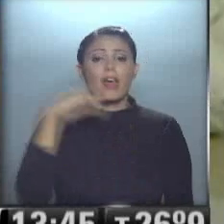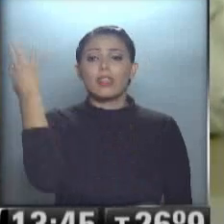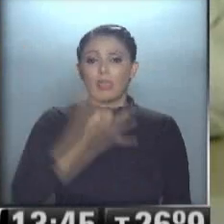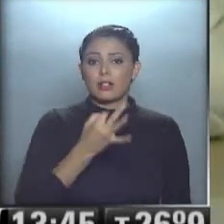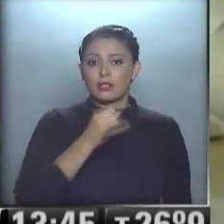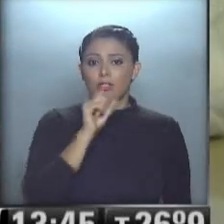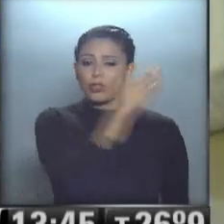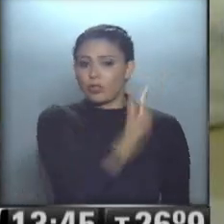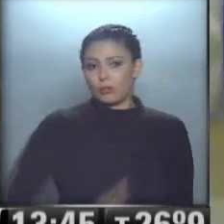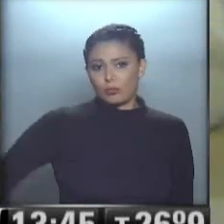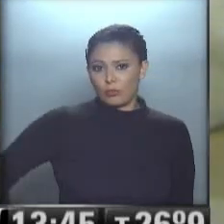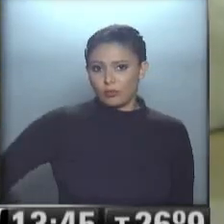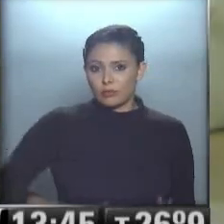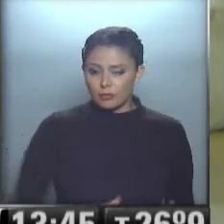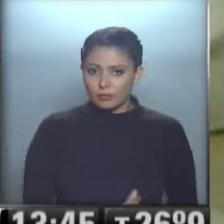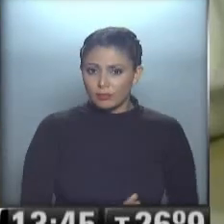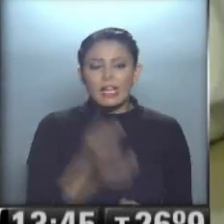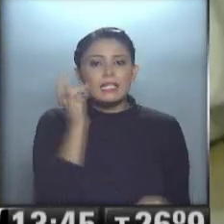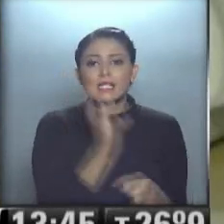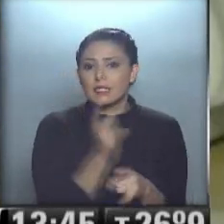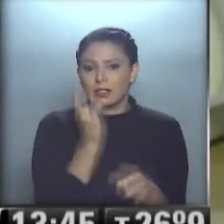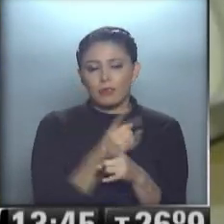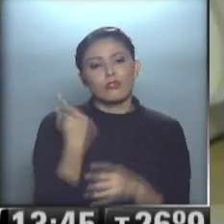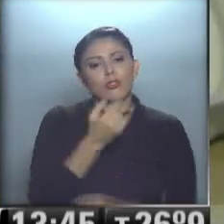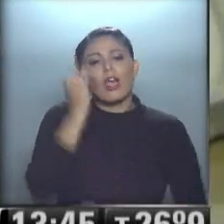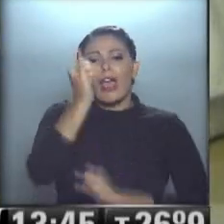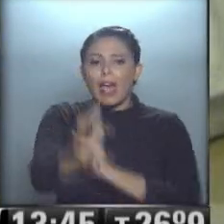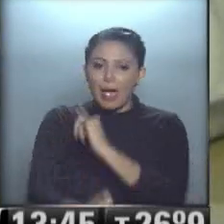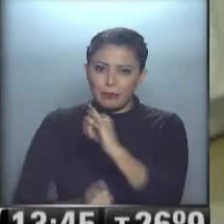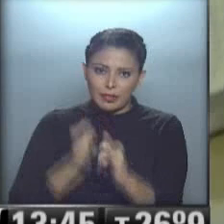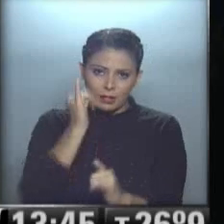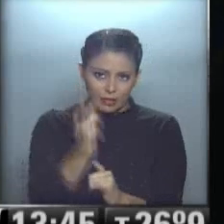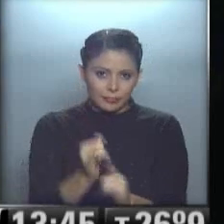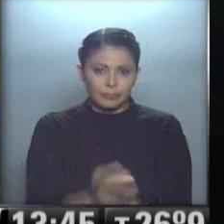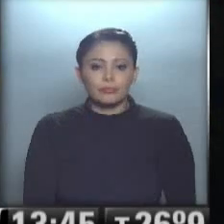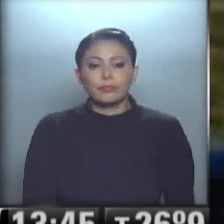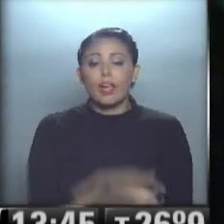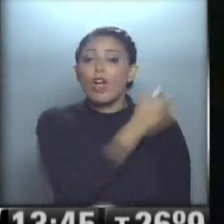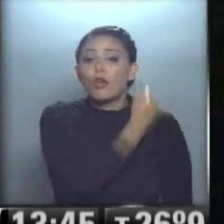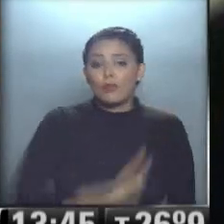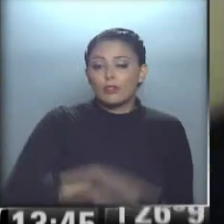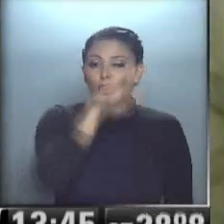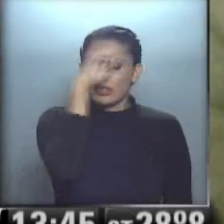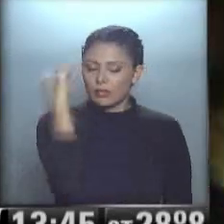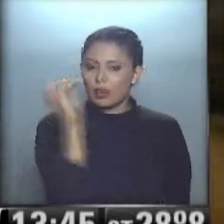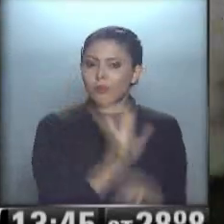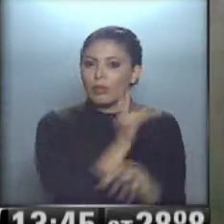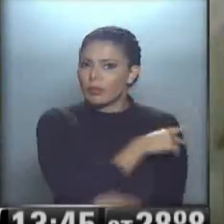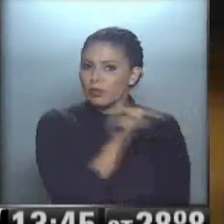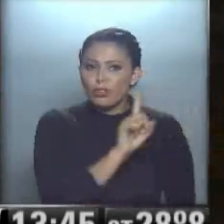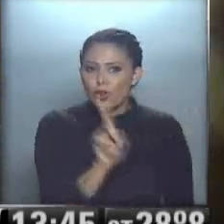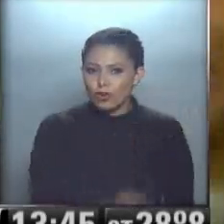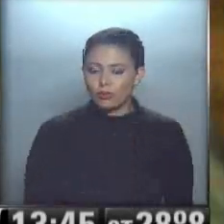carácter unilateral por parte del poder ejecutivo porque siempre explicamos lo siguiente el estado nacional no es